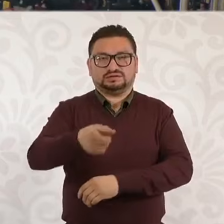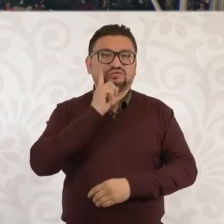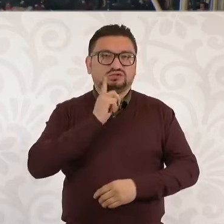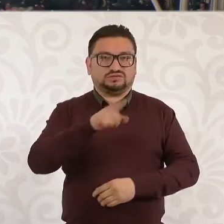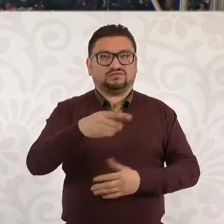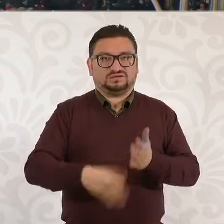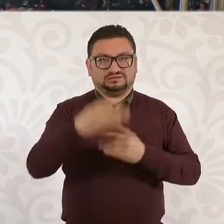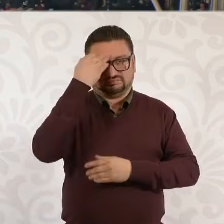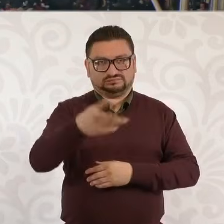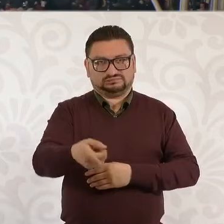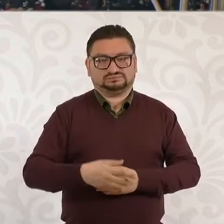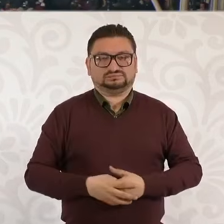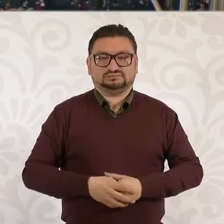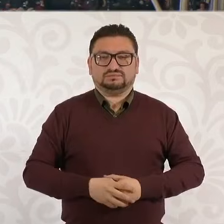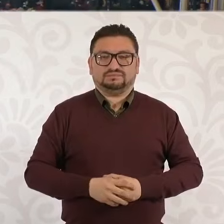rato que no pregunta.